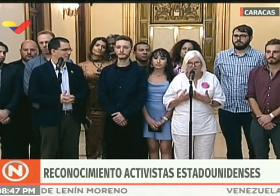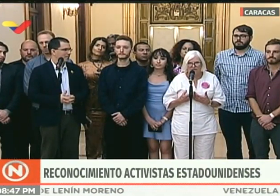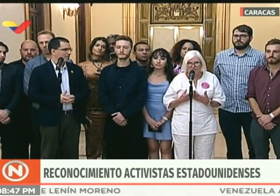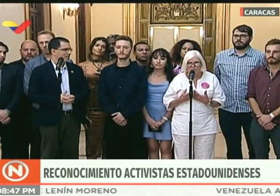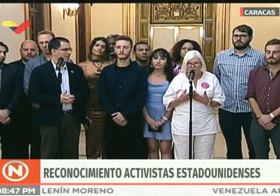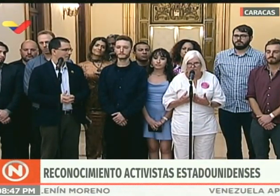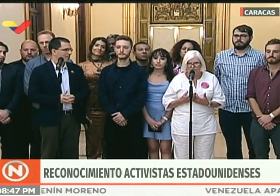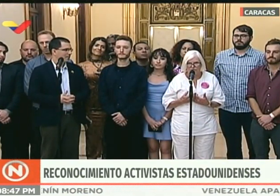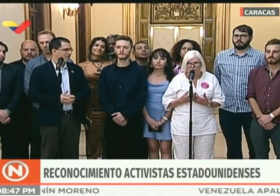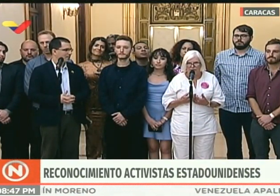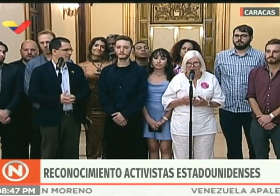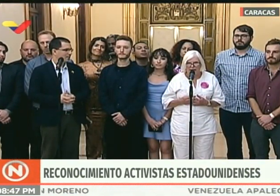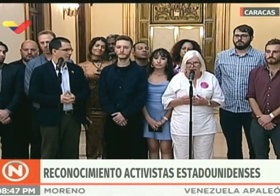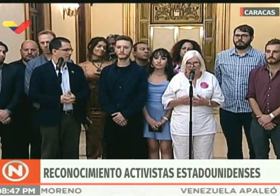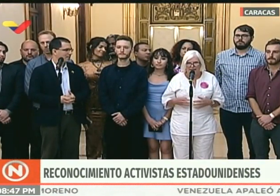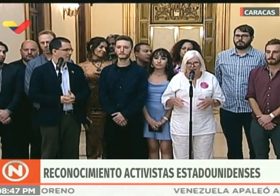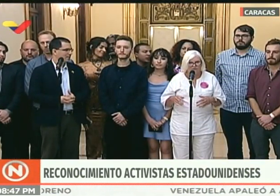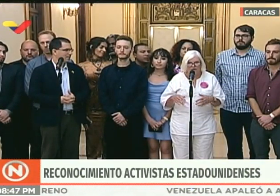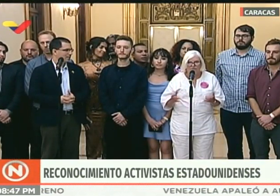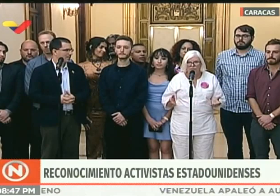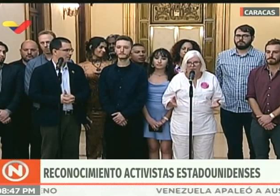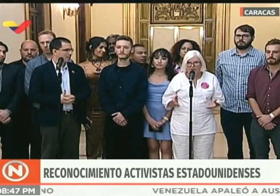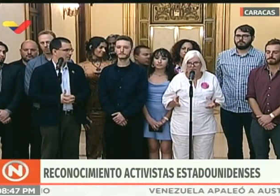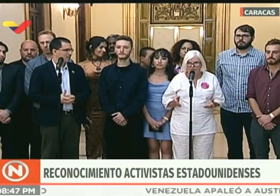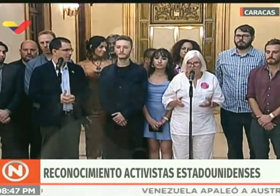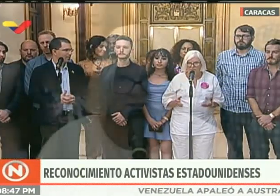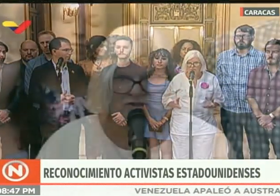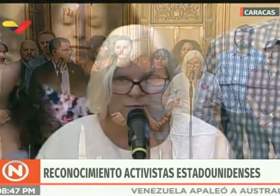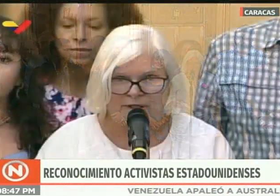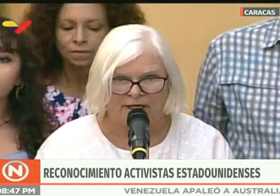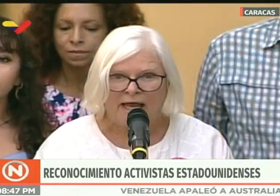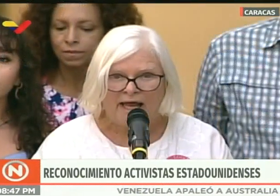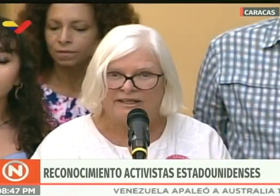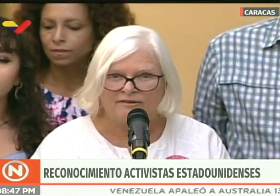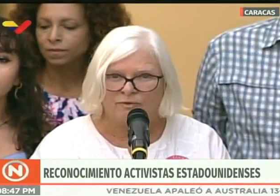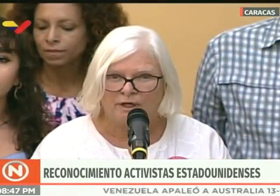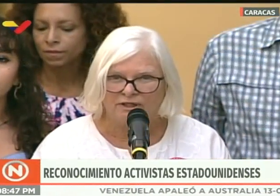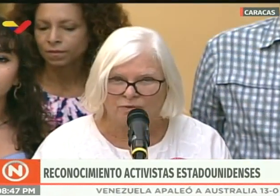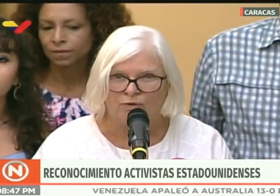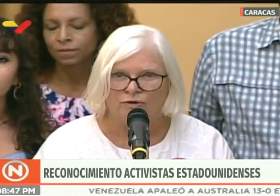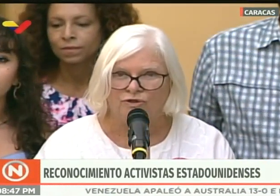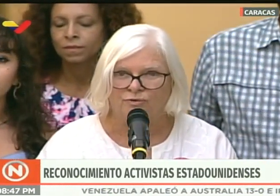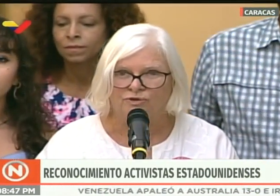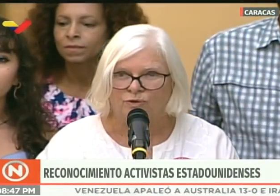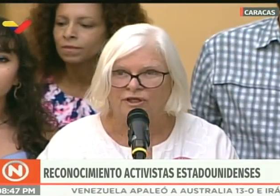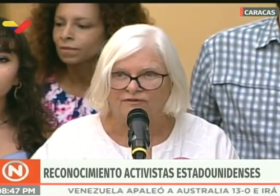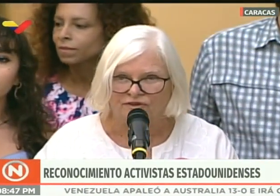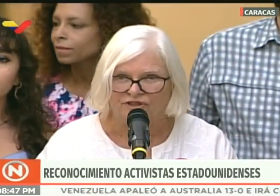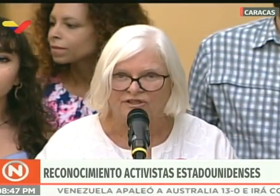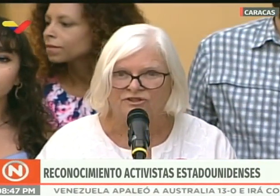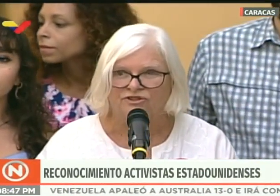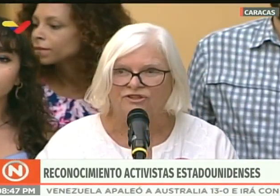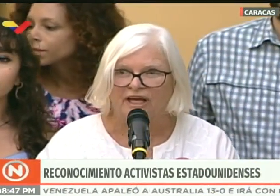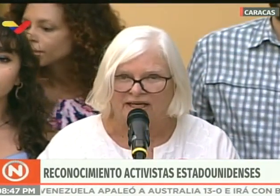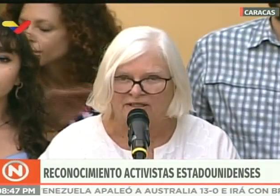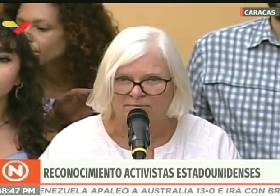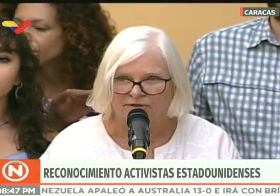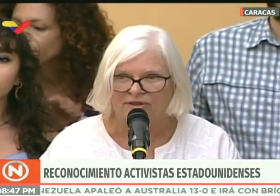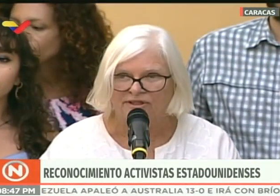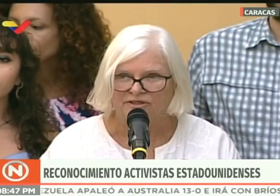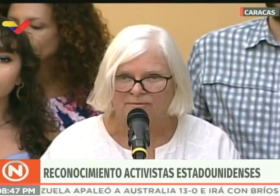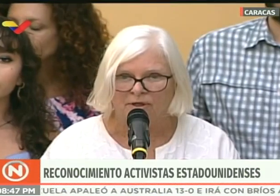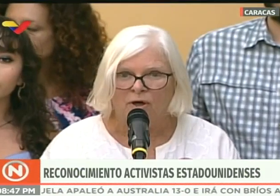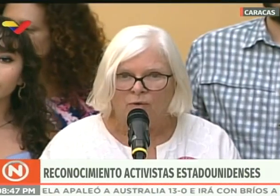with each and every one of you, and to everyone here in Venezuela and to everyone in the world who is working for justice to